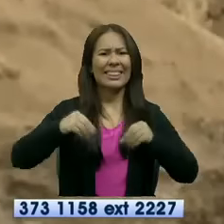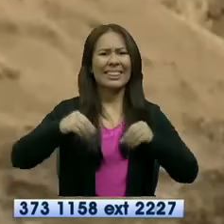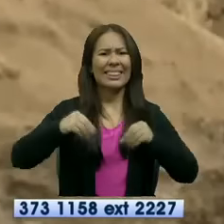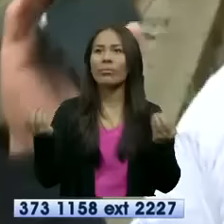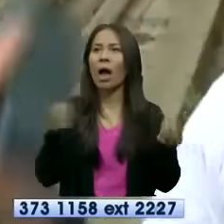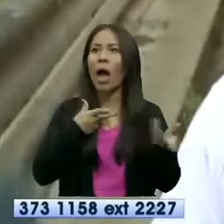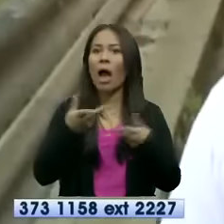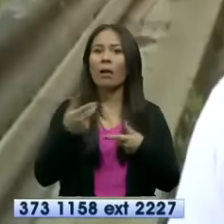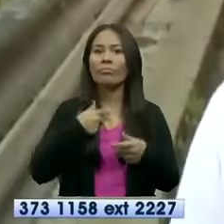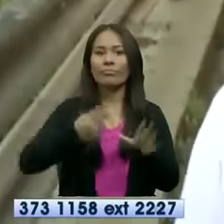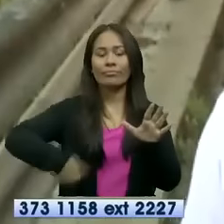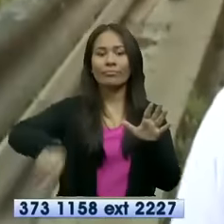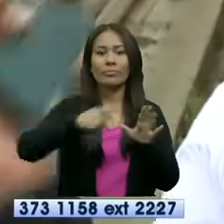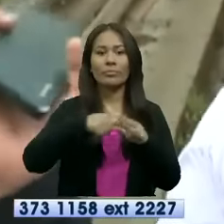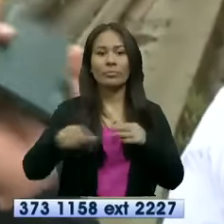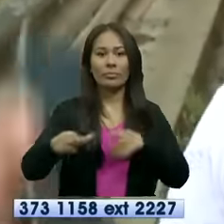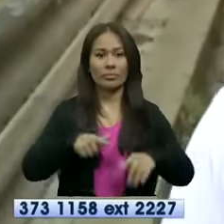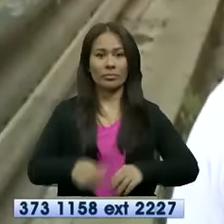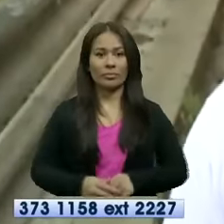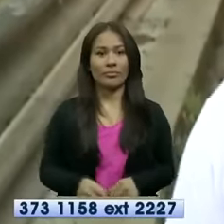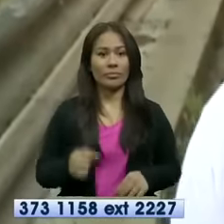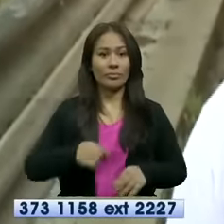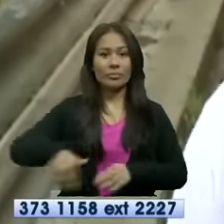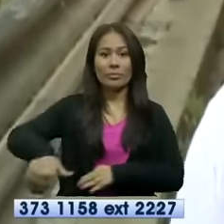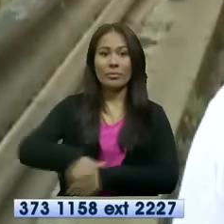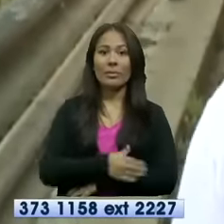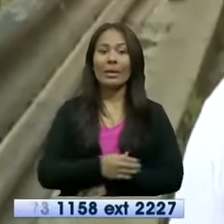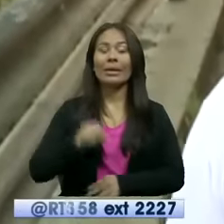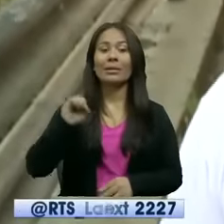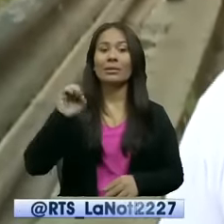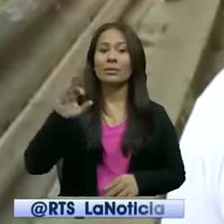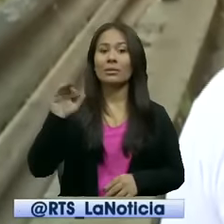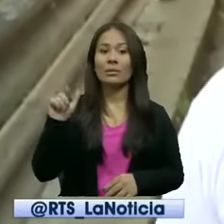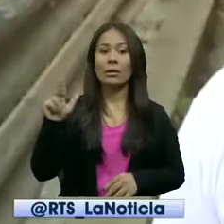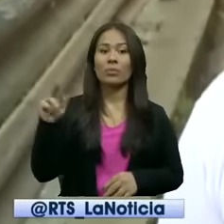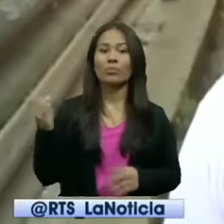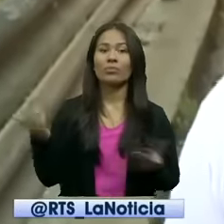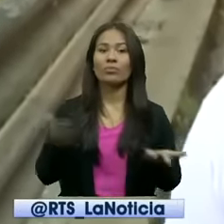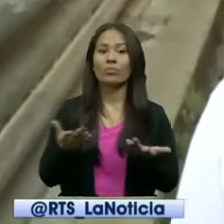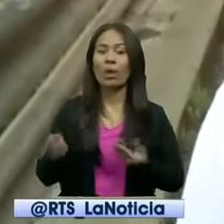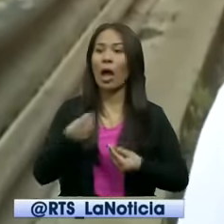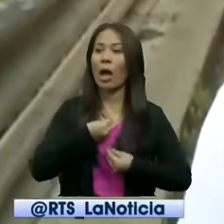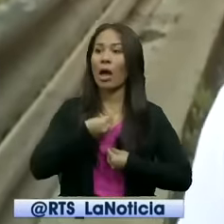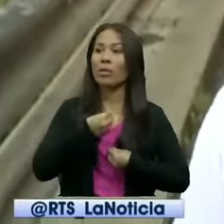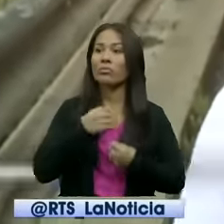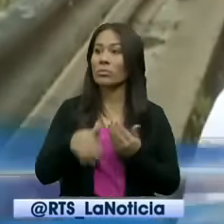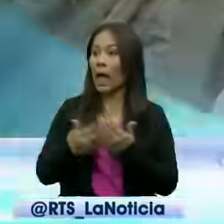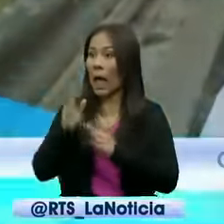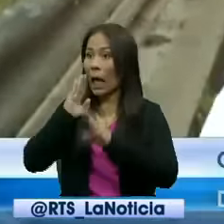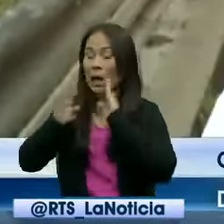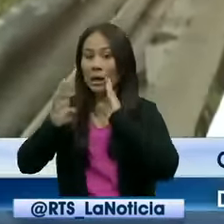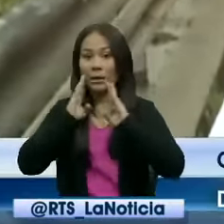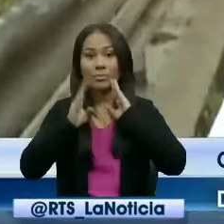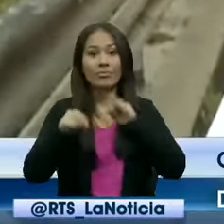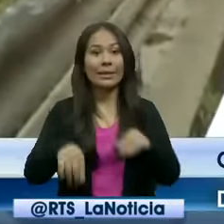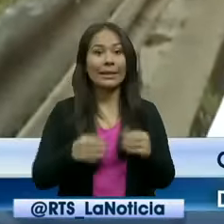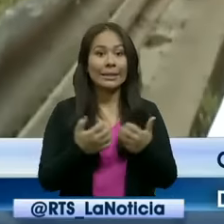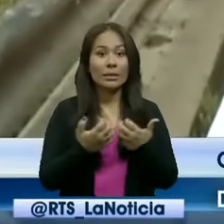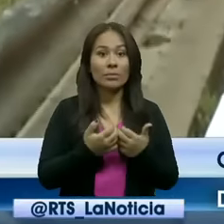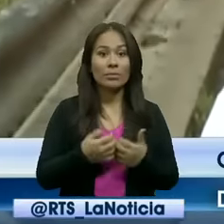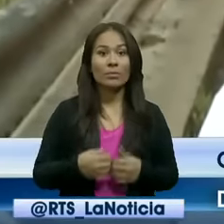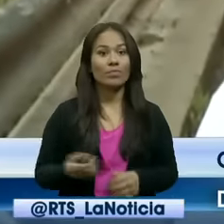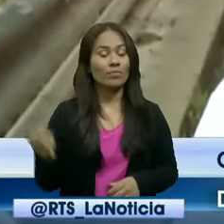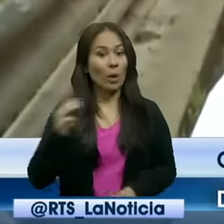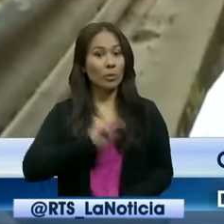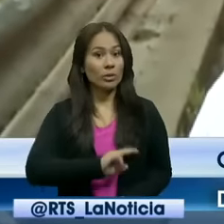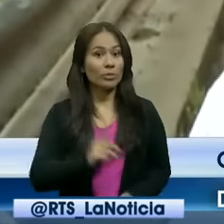del lugar. Esta vía une la Simón Bolívar con la avenida Maldonado. Se han activado todos los protocolos, la maquinaria pesada del municipio está trabajando,